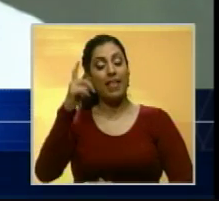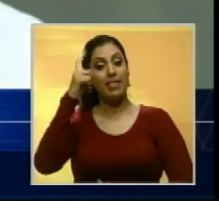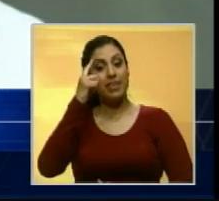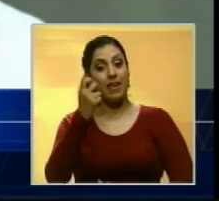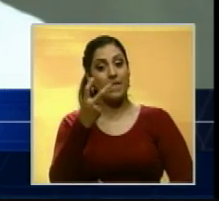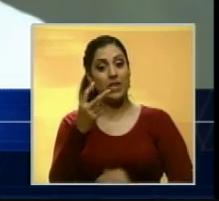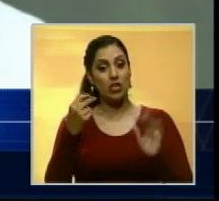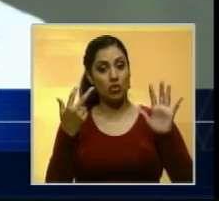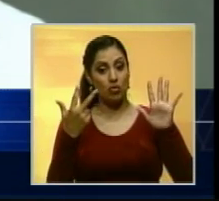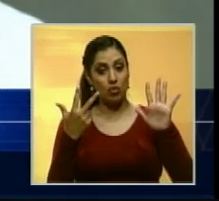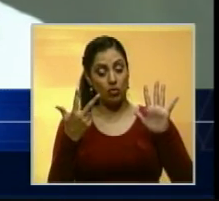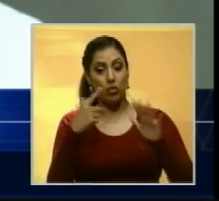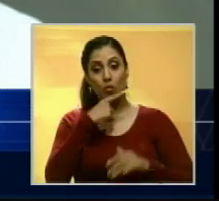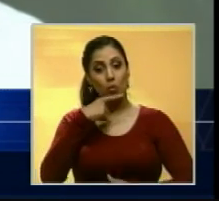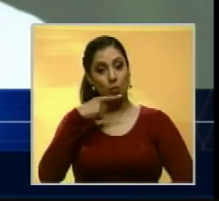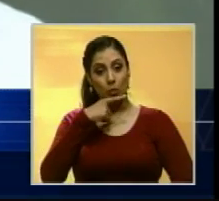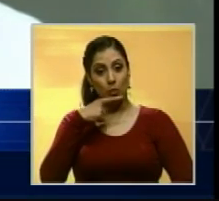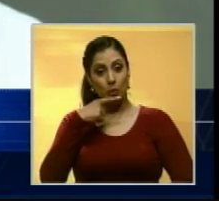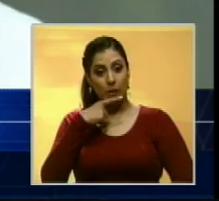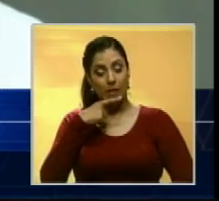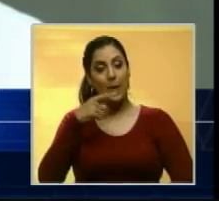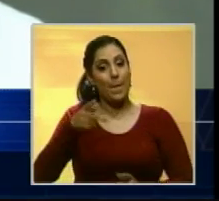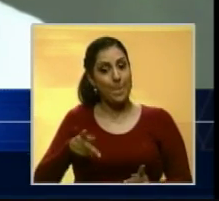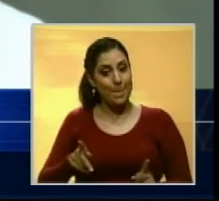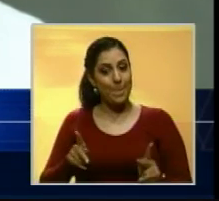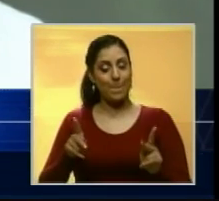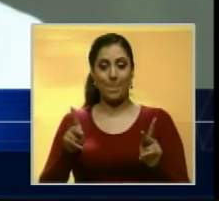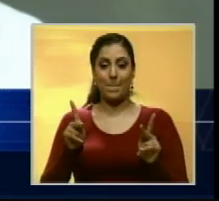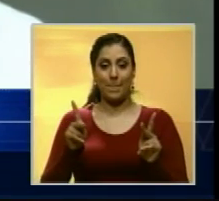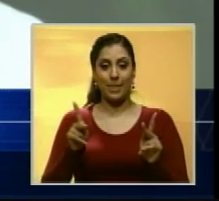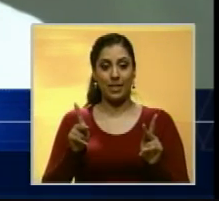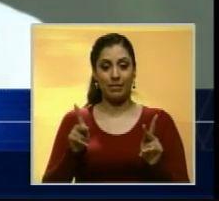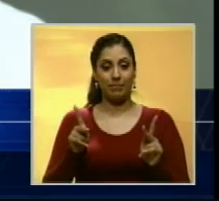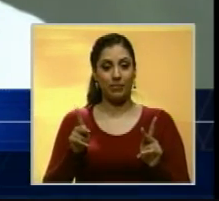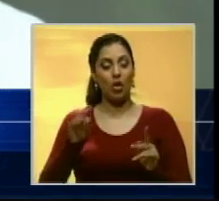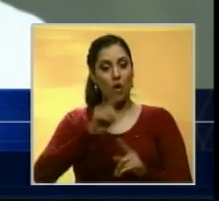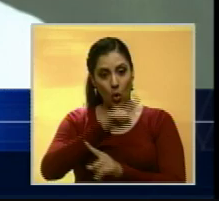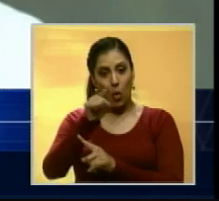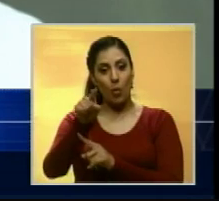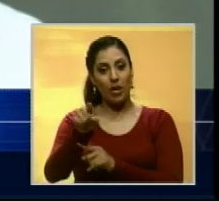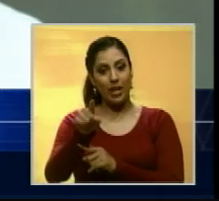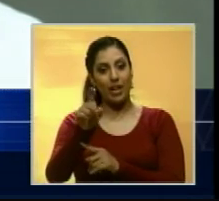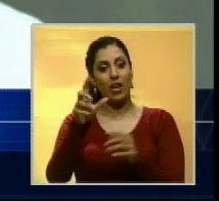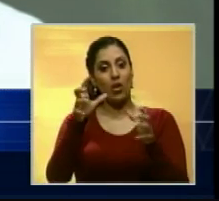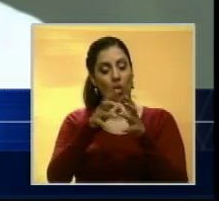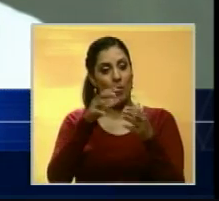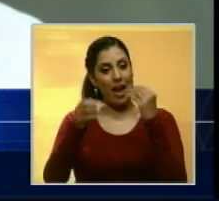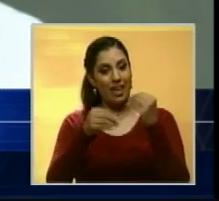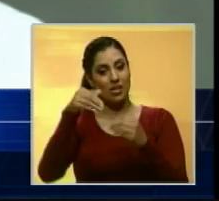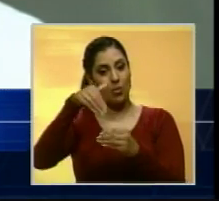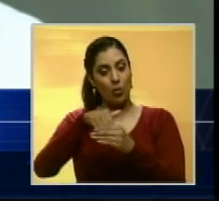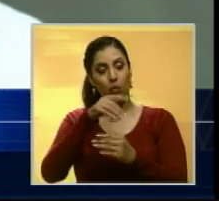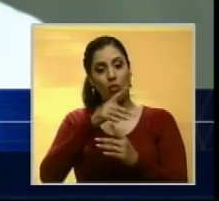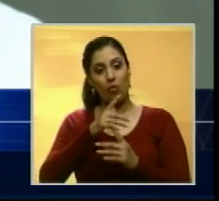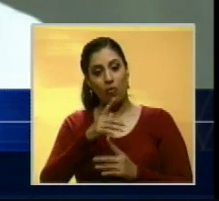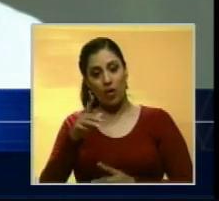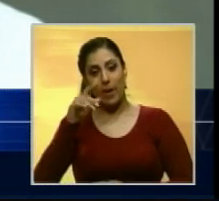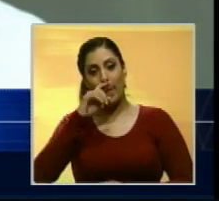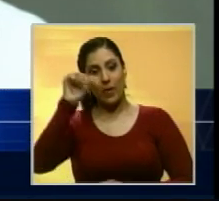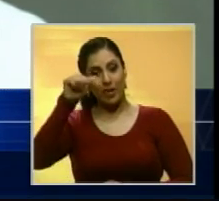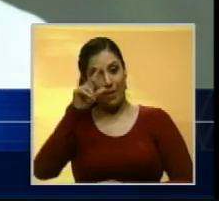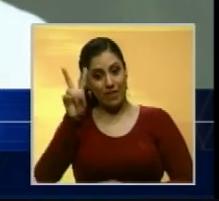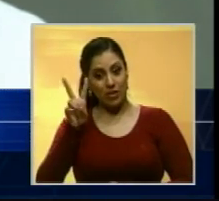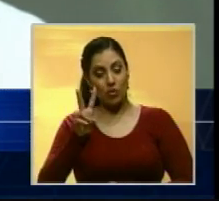día 28 de octubre permitan y obliguen a la realización del referéndum en